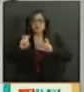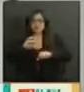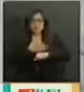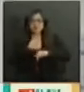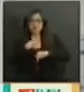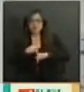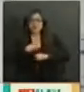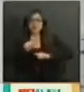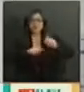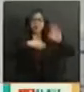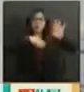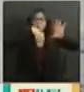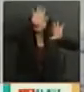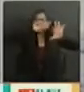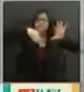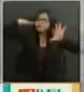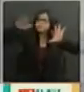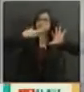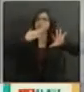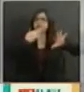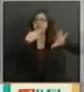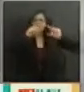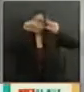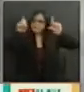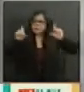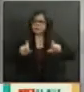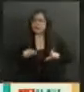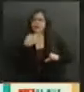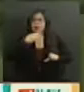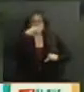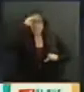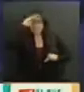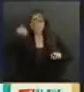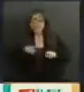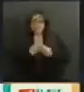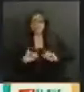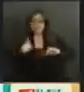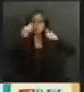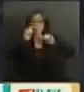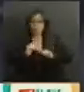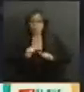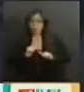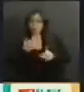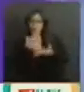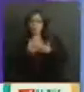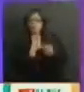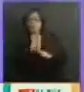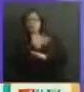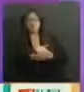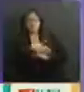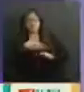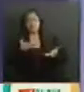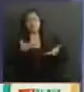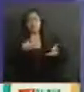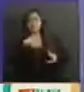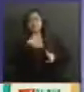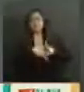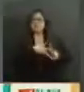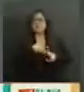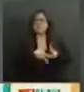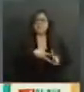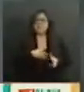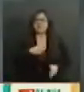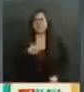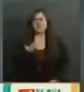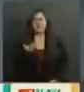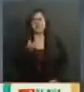algunos de los muros. También puede pasar momentos como experiencias muy entretenidas cuando puede llegar a una estación de trenes de Londres o también en la sala Los